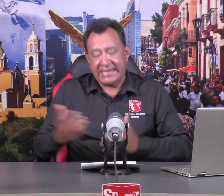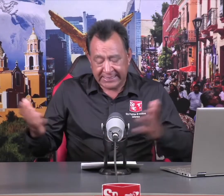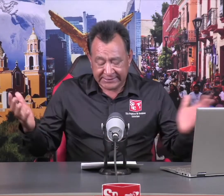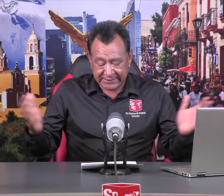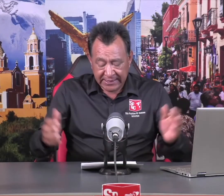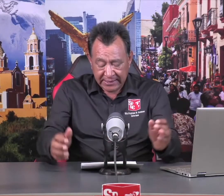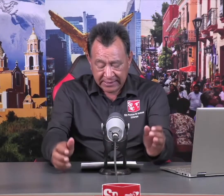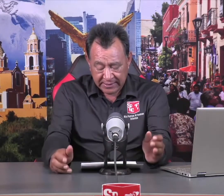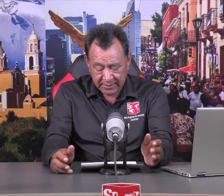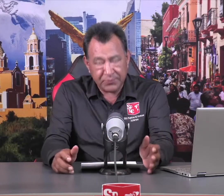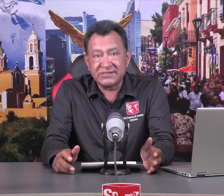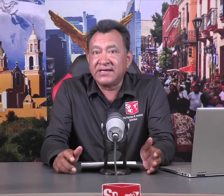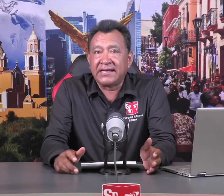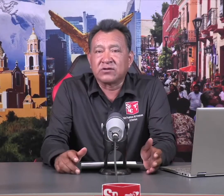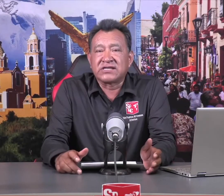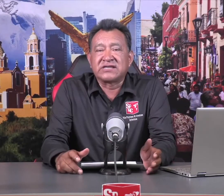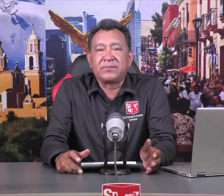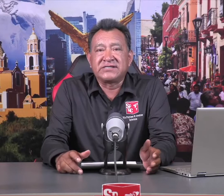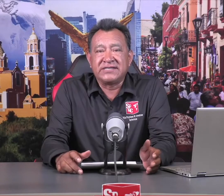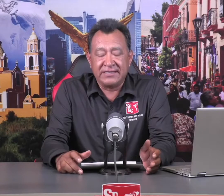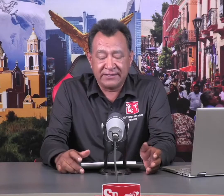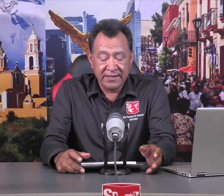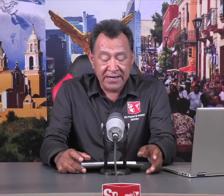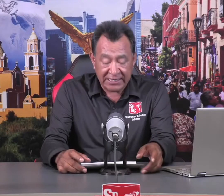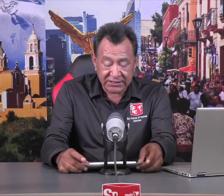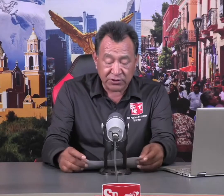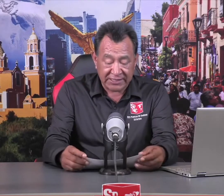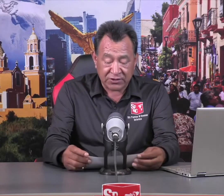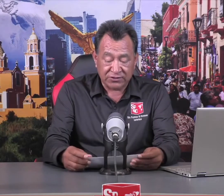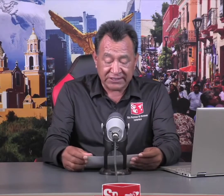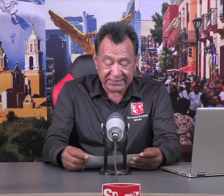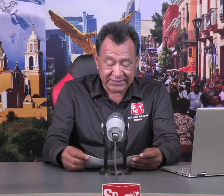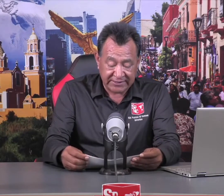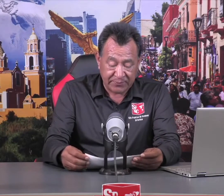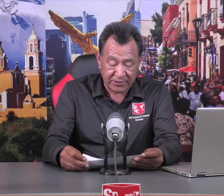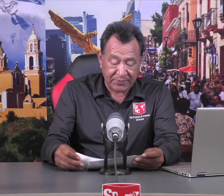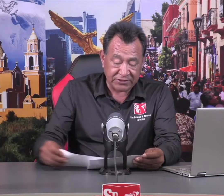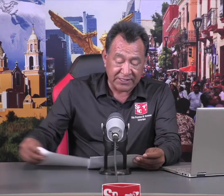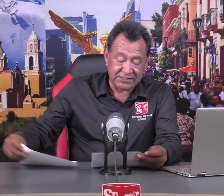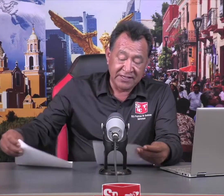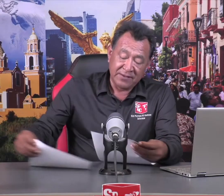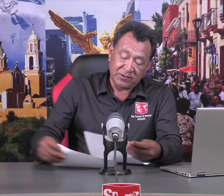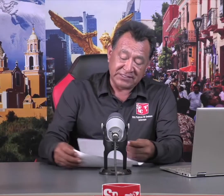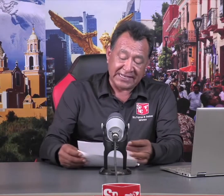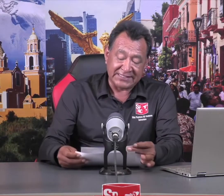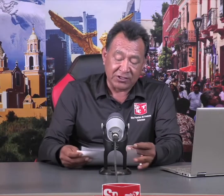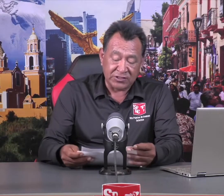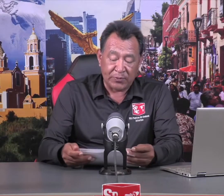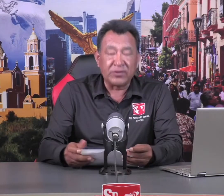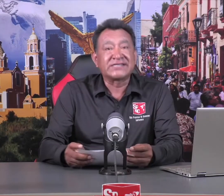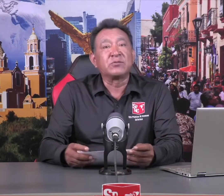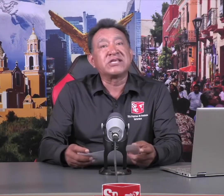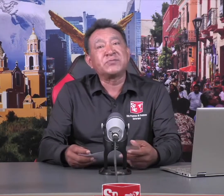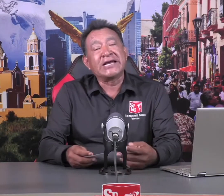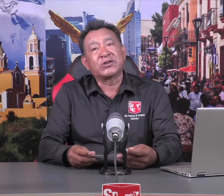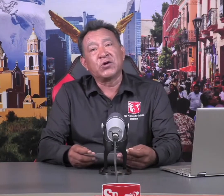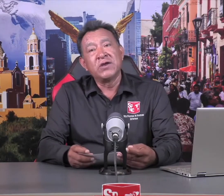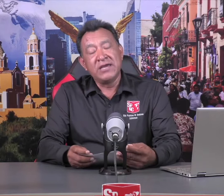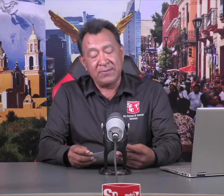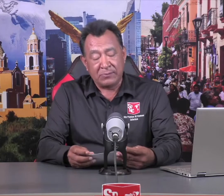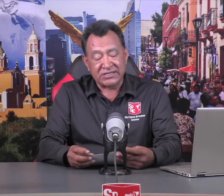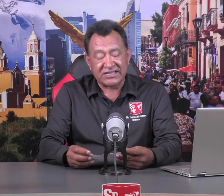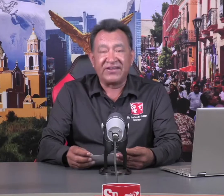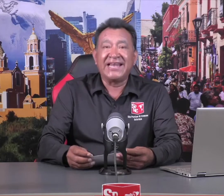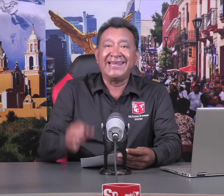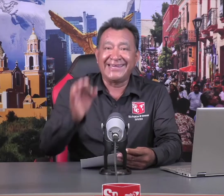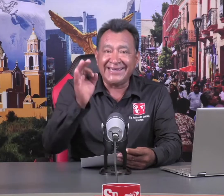por mensajes pues directos hacia el presidente. Así son las cosas. Ese tipo de personas, pues gracias a Dios el pueblo ya está muy despierto